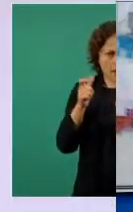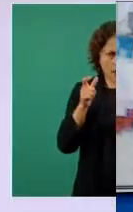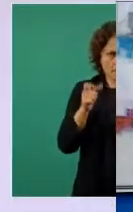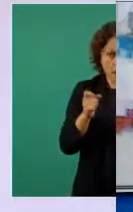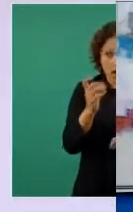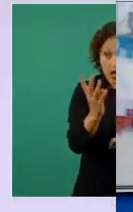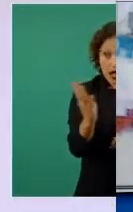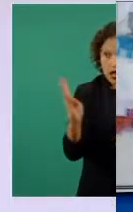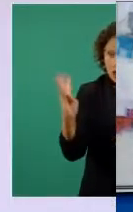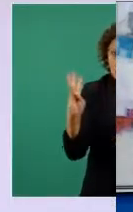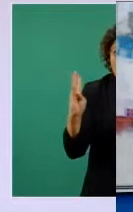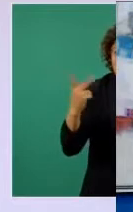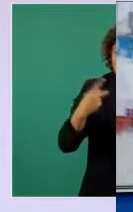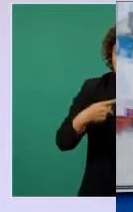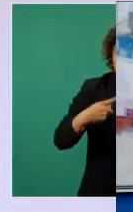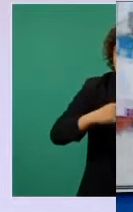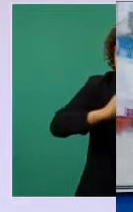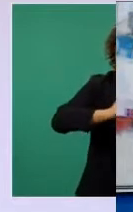soldados temblaban.